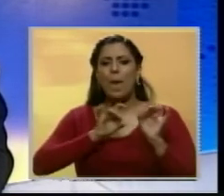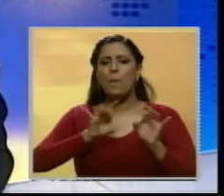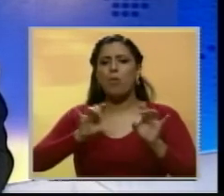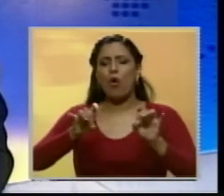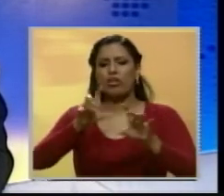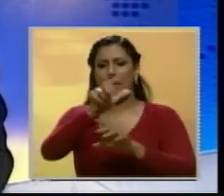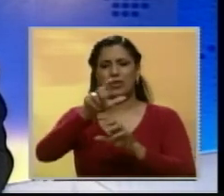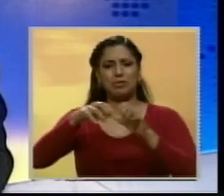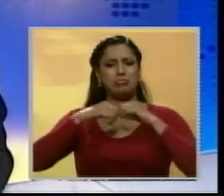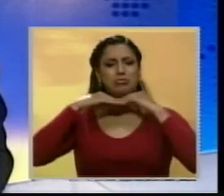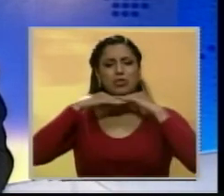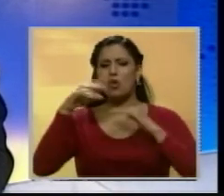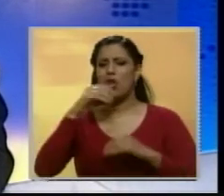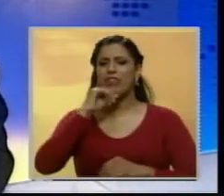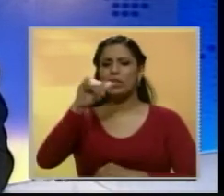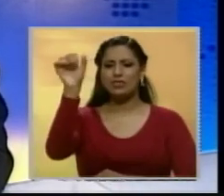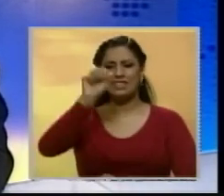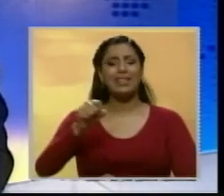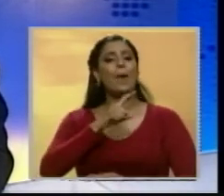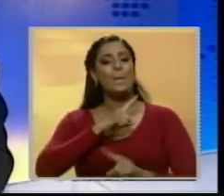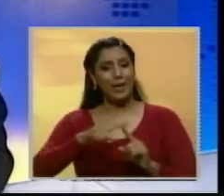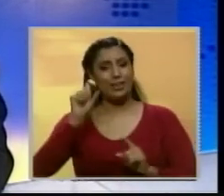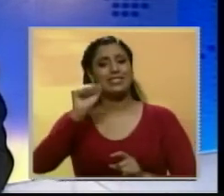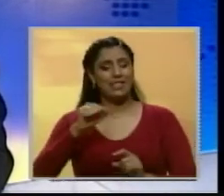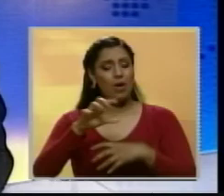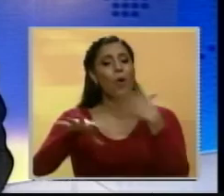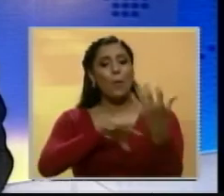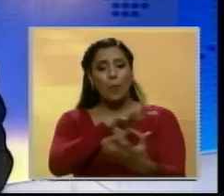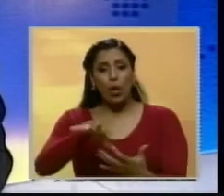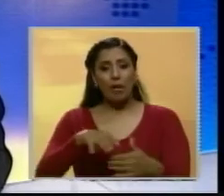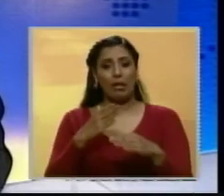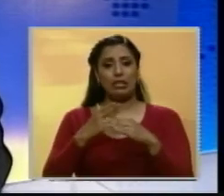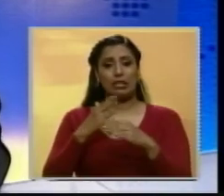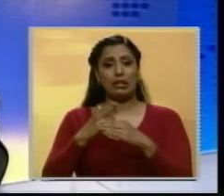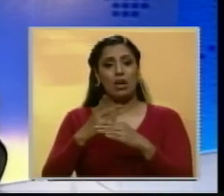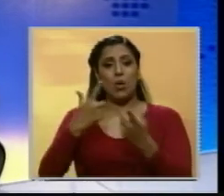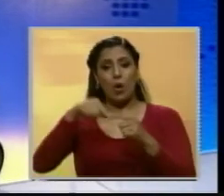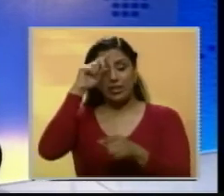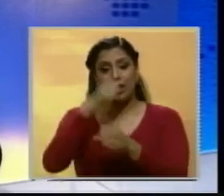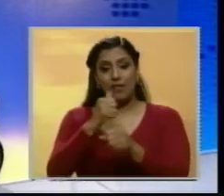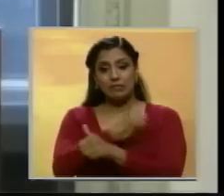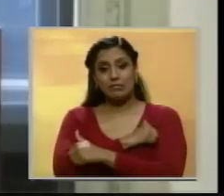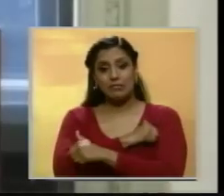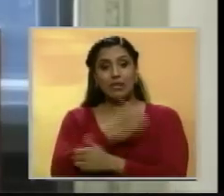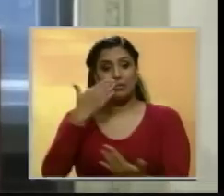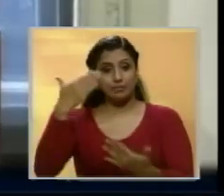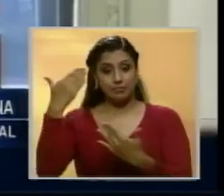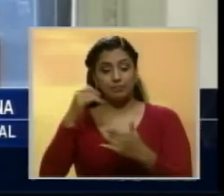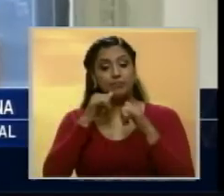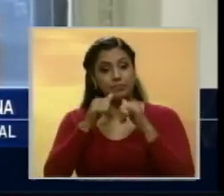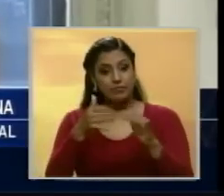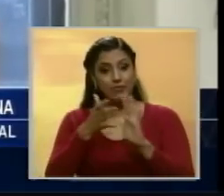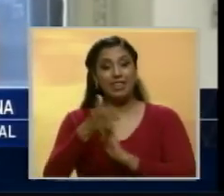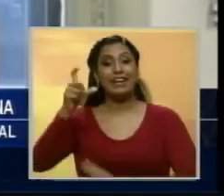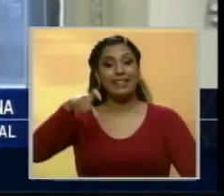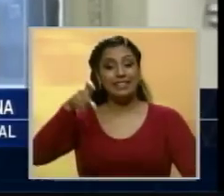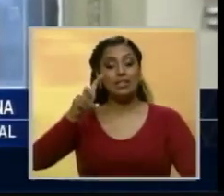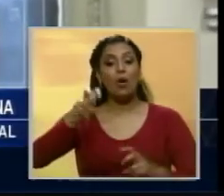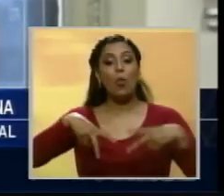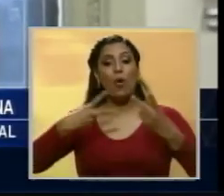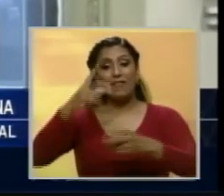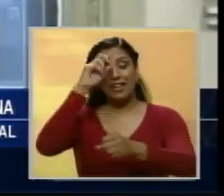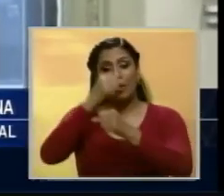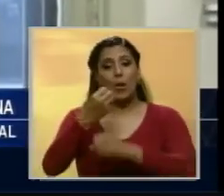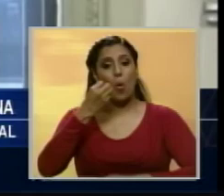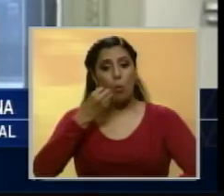masivos como denuncian los sindicatos, pero sí una severa situación de estancamiento en el ámbito laboral. El mandatario aseguró que se necesita crear empleo